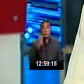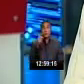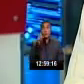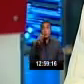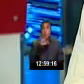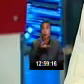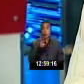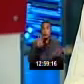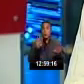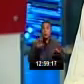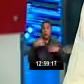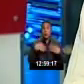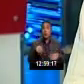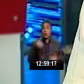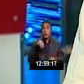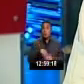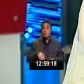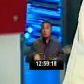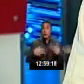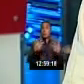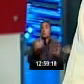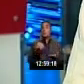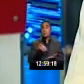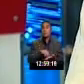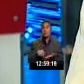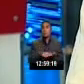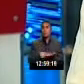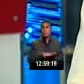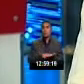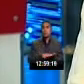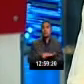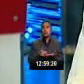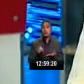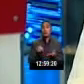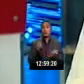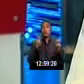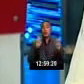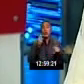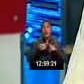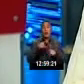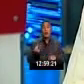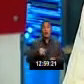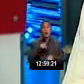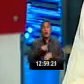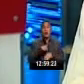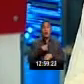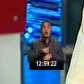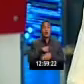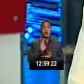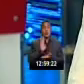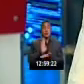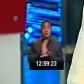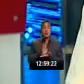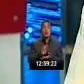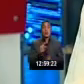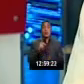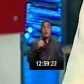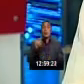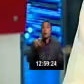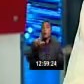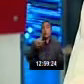12:59, amigos. Vía telemática se instala la audiencia de vinculación contra el exdirector del Seguro Social, Paul Granda, y